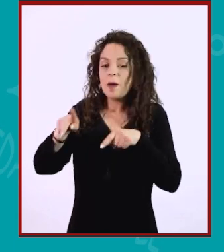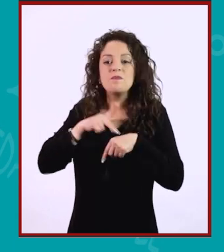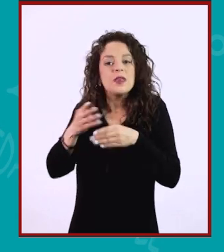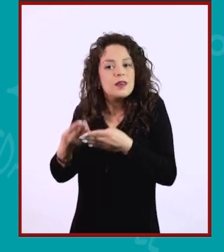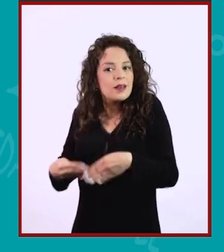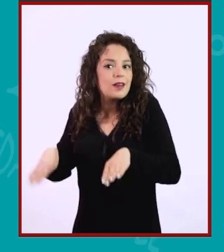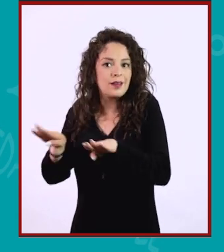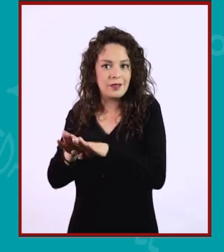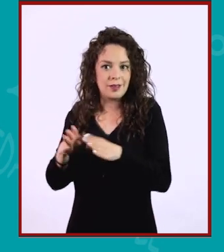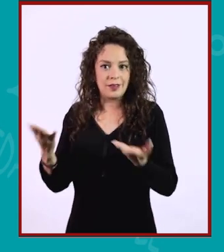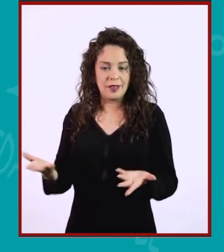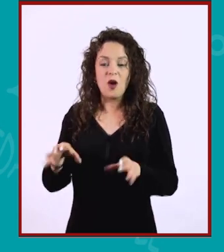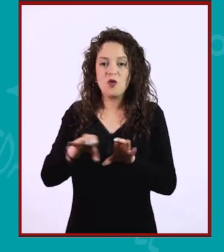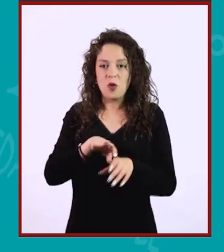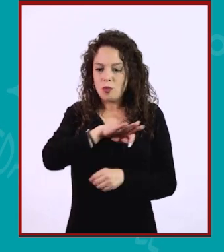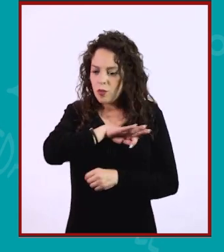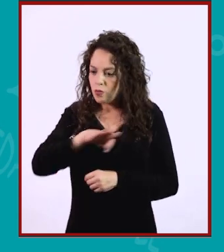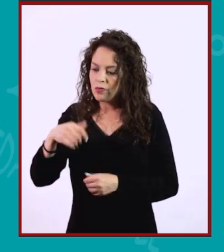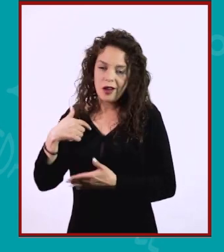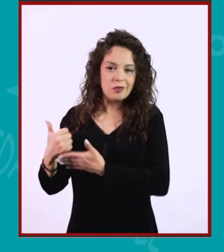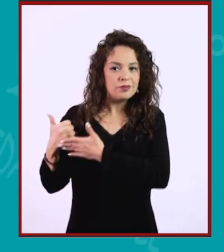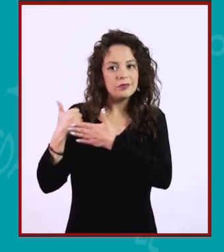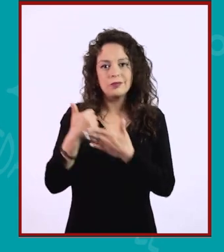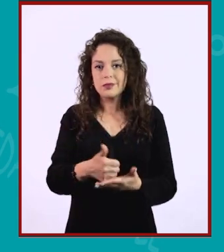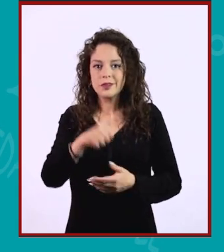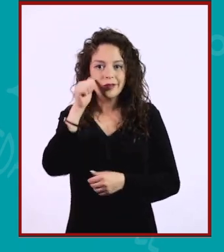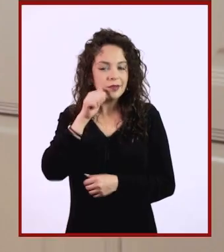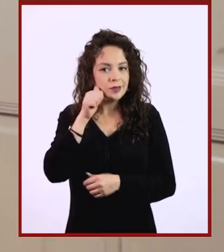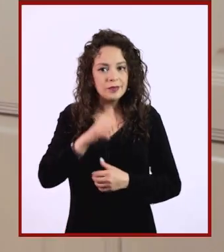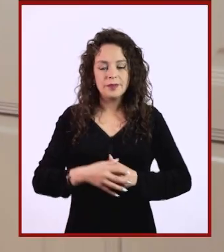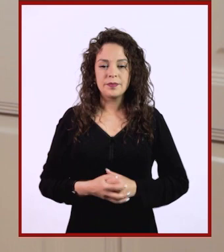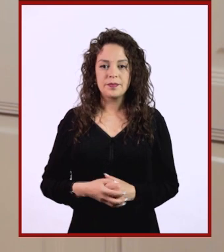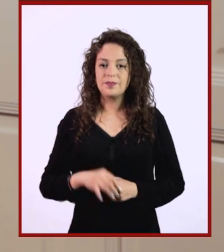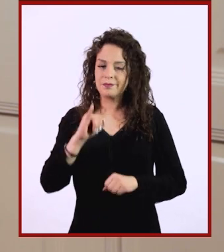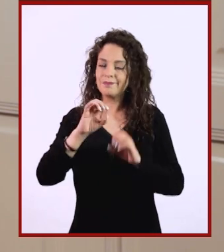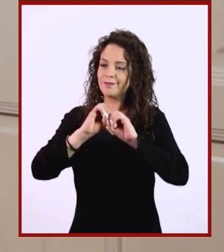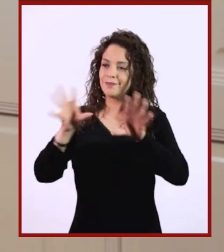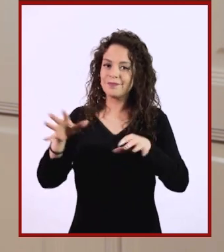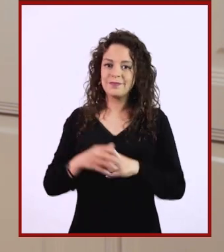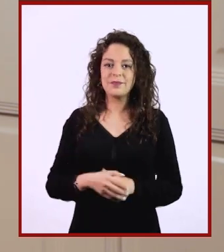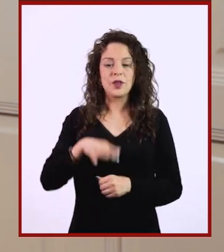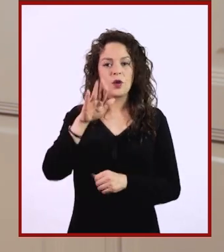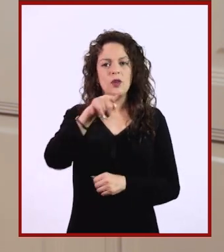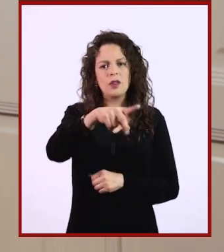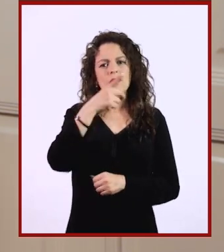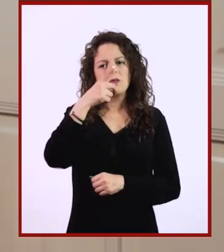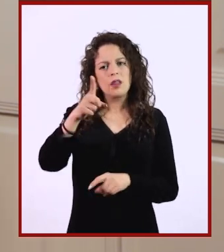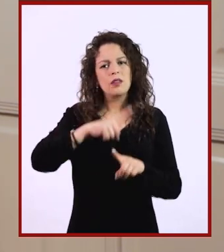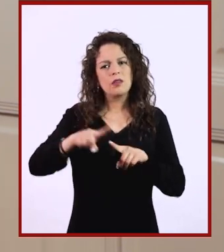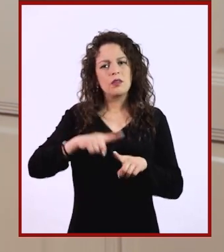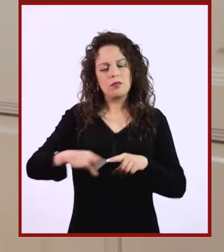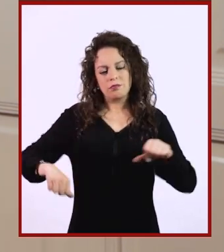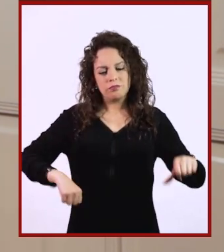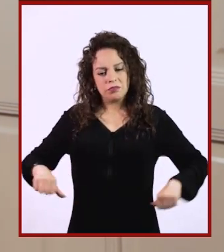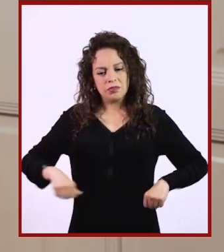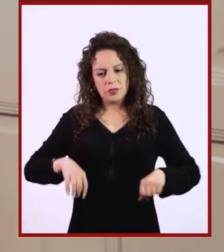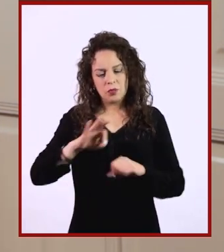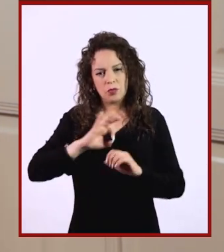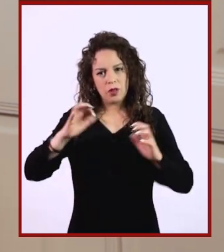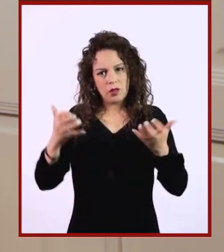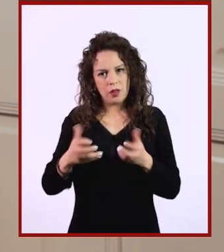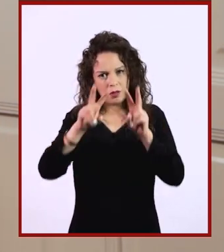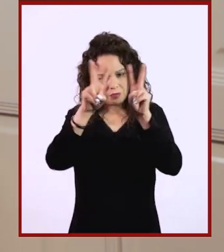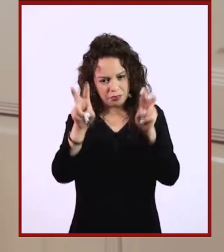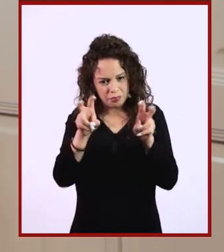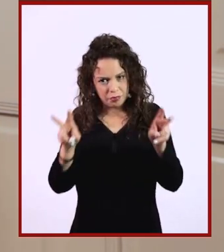¿no? ¿En qué podemos contribuir, ¿no? Claro. Oye, Daniela, justo mencionabas temas y acciones. ¿El cambio